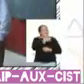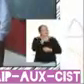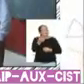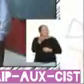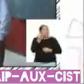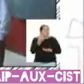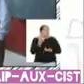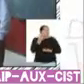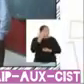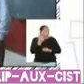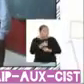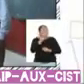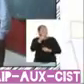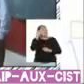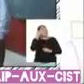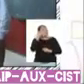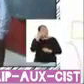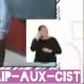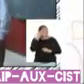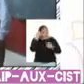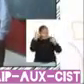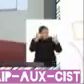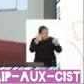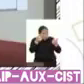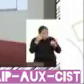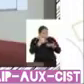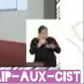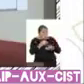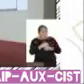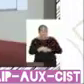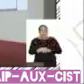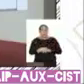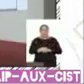ustedes. ¿Tú qué piensas? ¿Crees que vale la pena realmente estudiar?